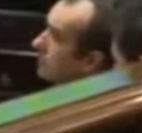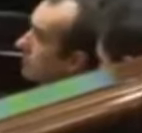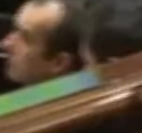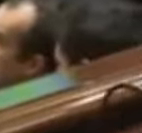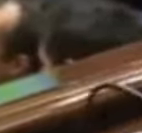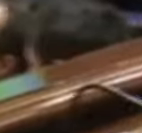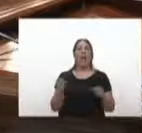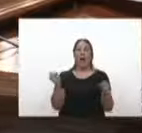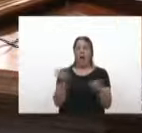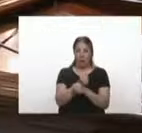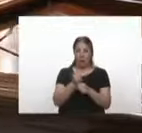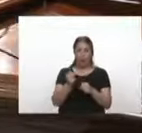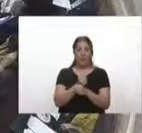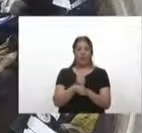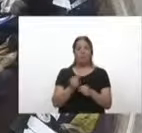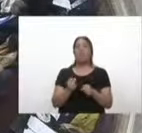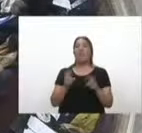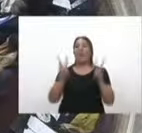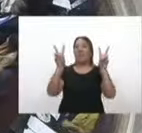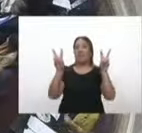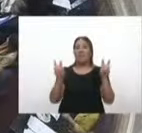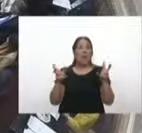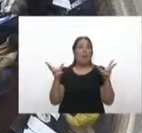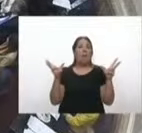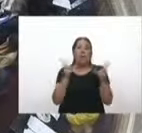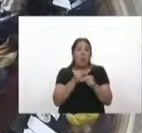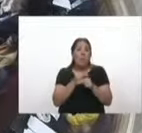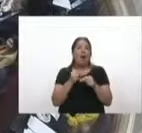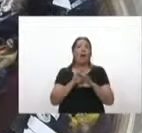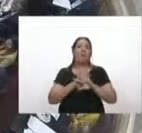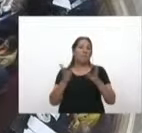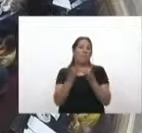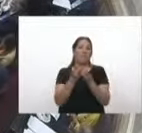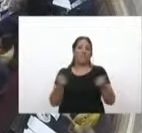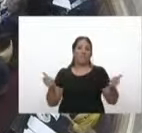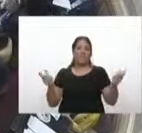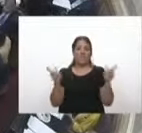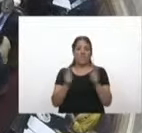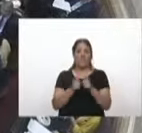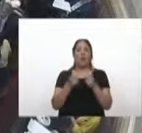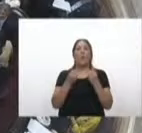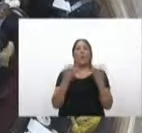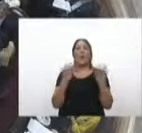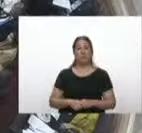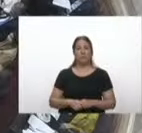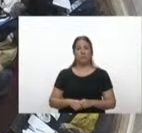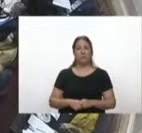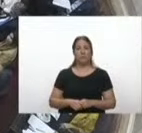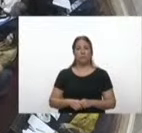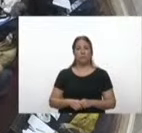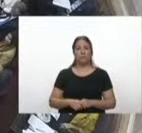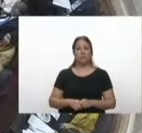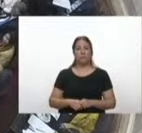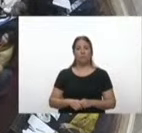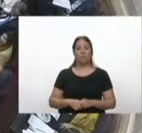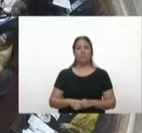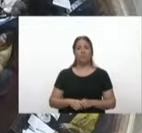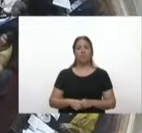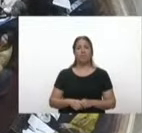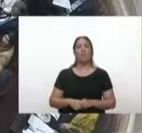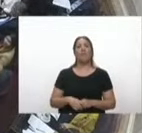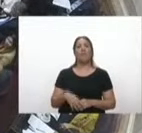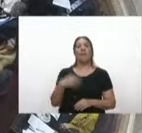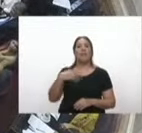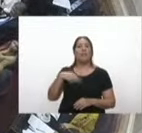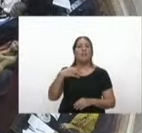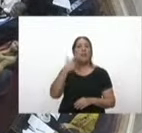que así no podemos seguir viviendo porque no nos alcanza con un palo 700, un palo 900. Listo. Con los micrófonos abiertos y se va a votar. Claro, pongan en el debate y después